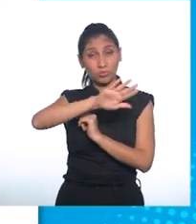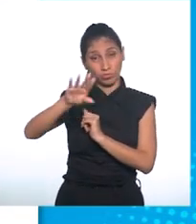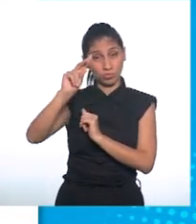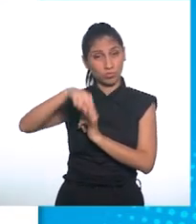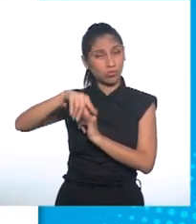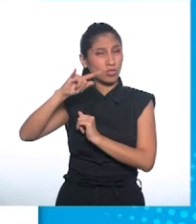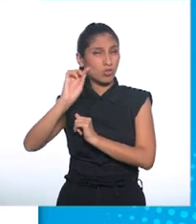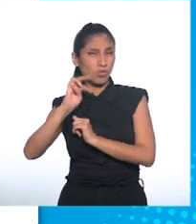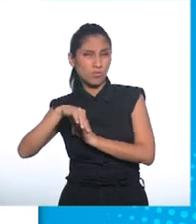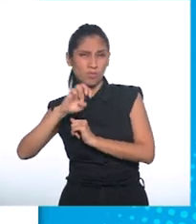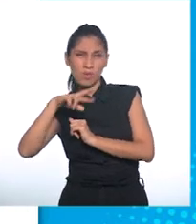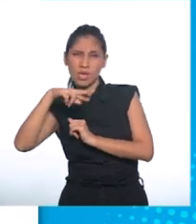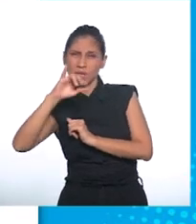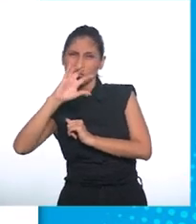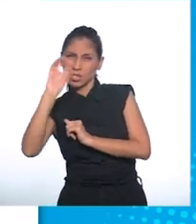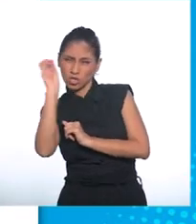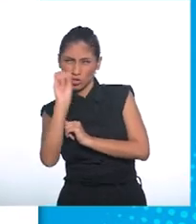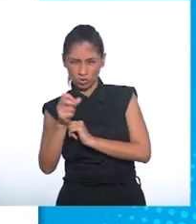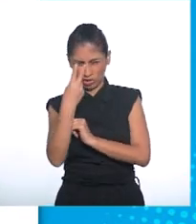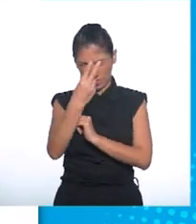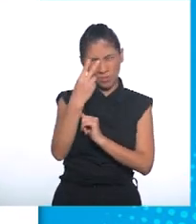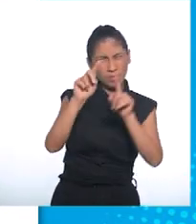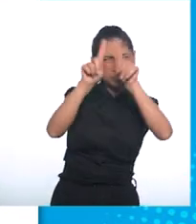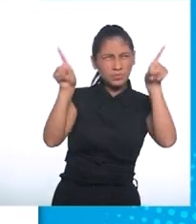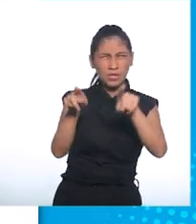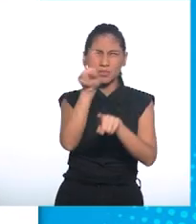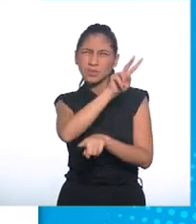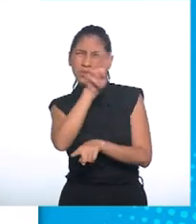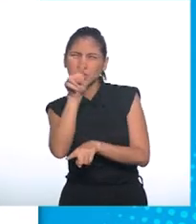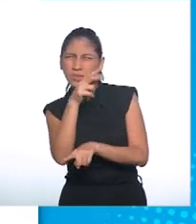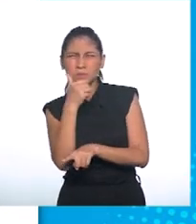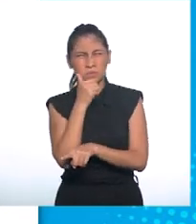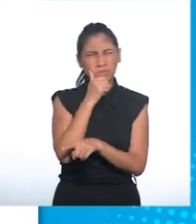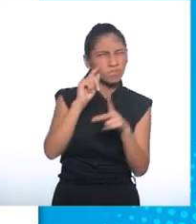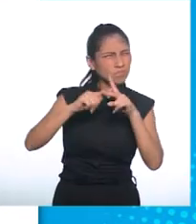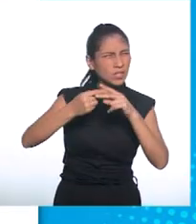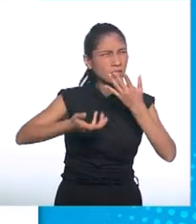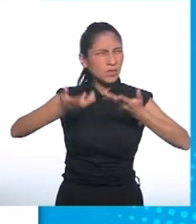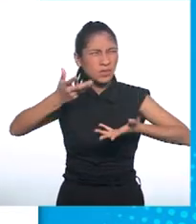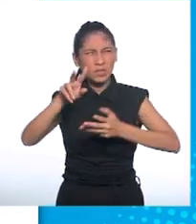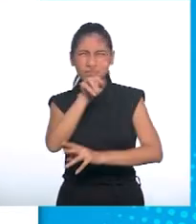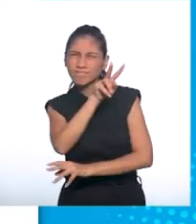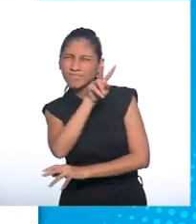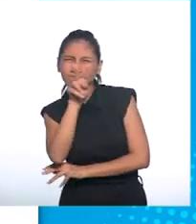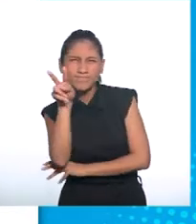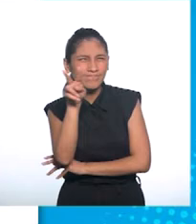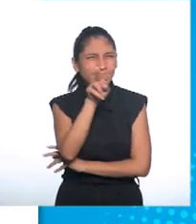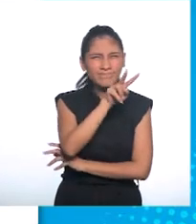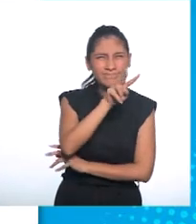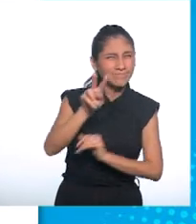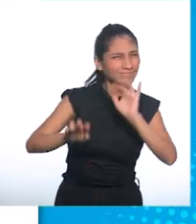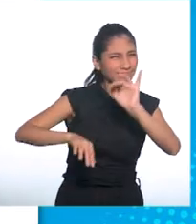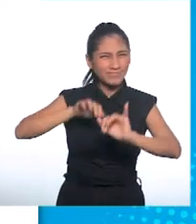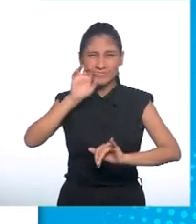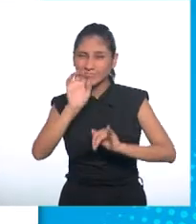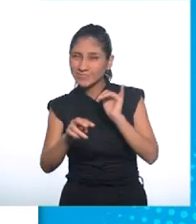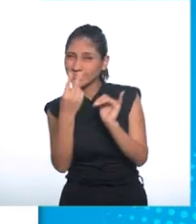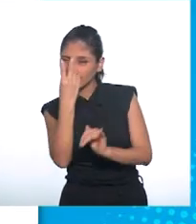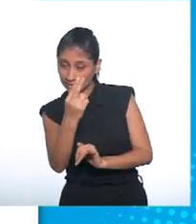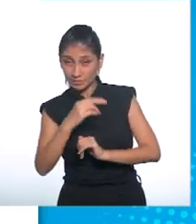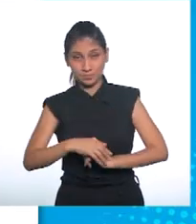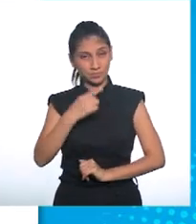países. Veamos si podemos leer bien este cuadro. A ver, ¿por dónde empezar? A ver... Ya.